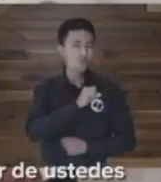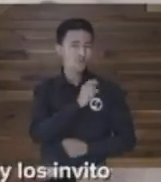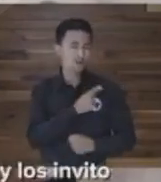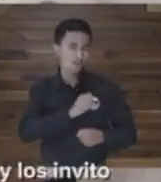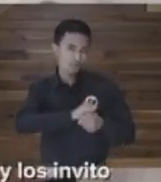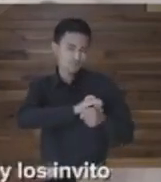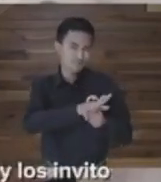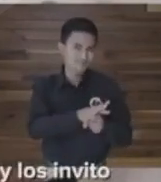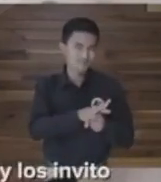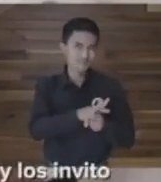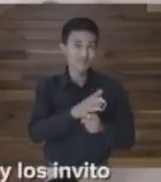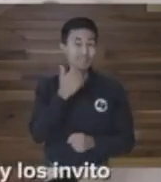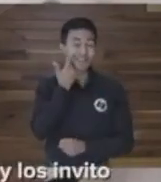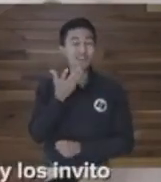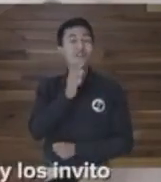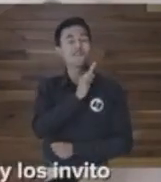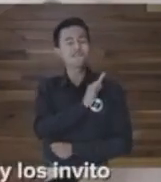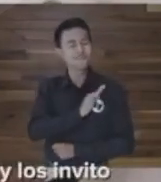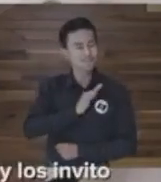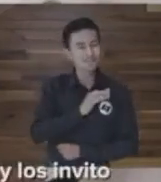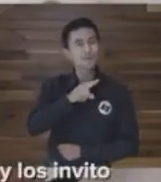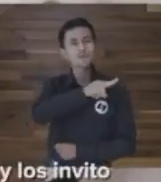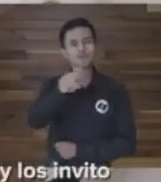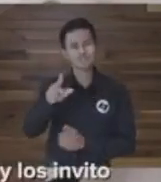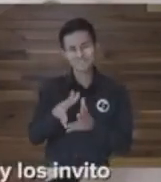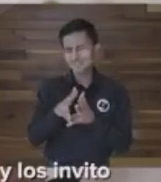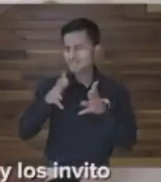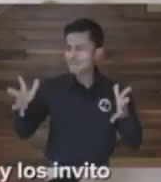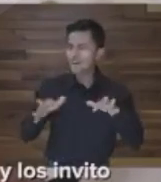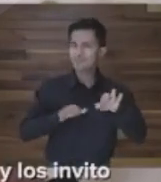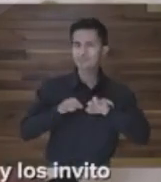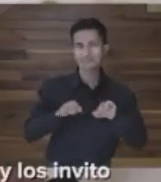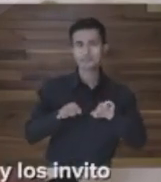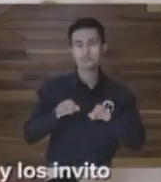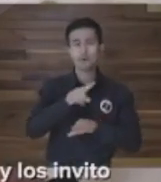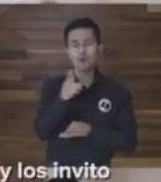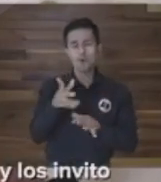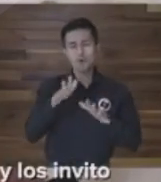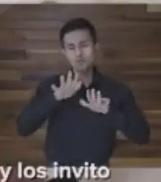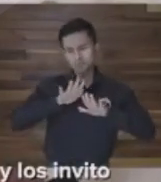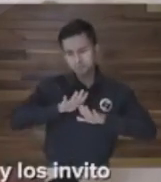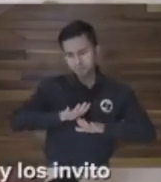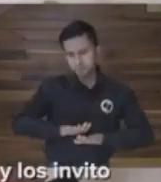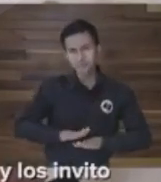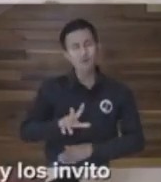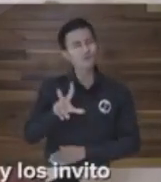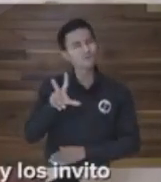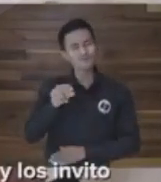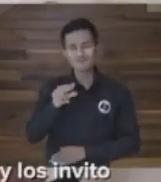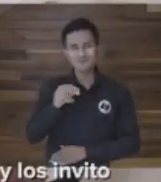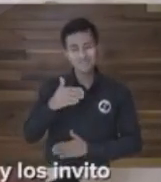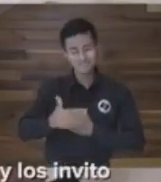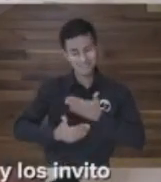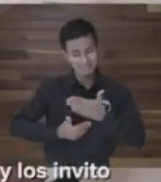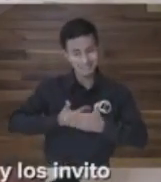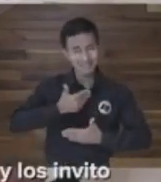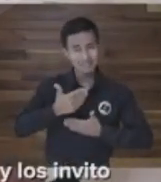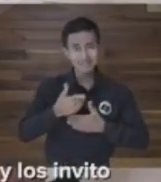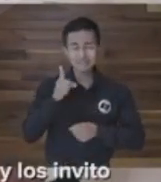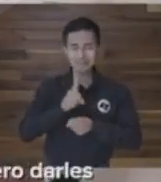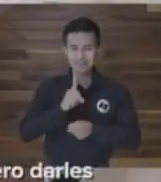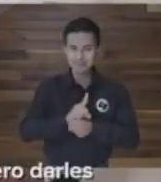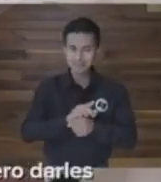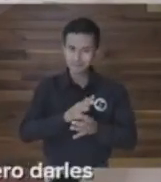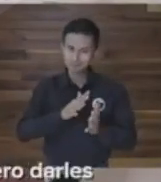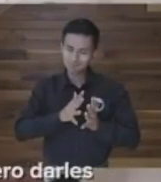COVID-19. Quiero felicitarlos por el gran trabajo que han realizado y los invito a no bajar la guardia en los días cruciales que están por